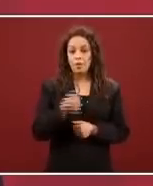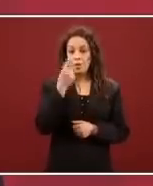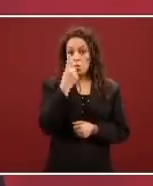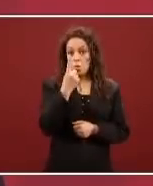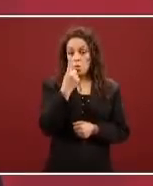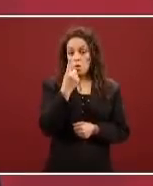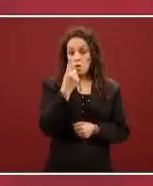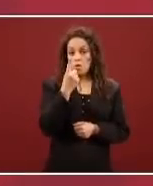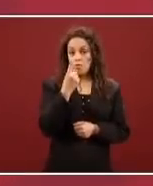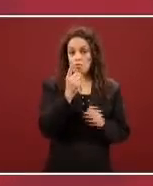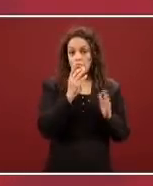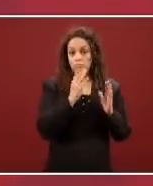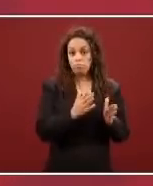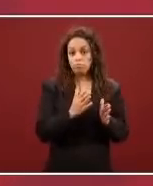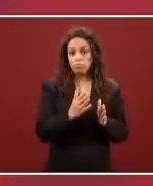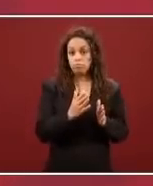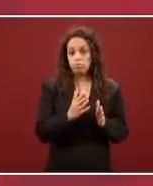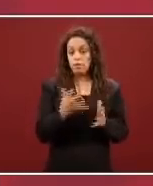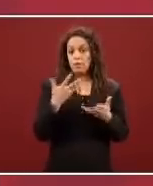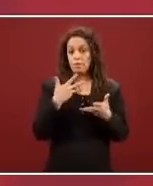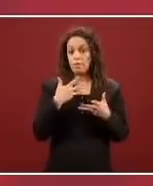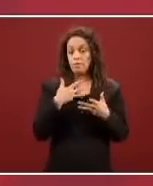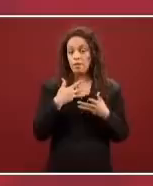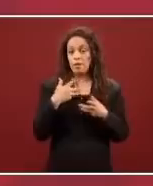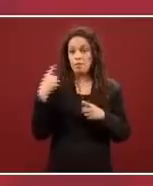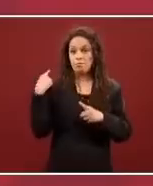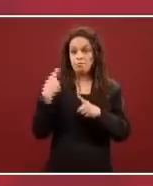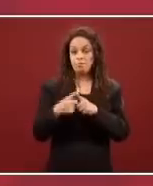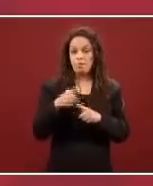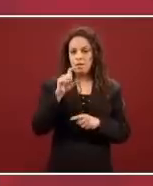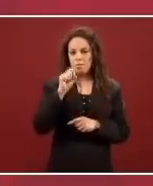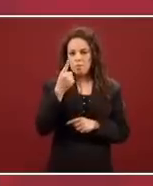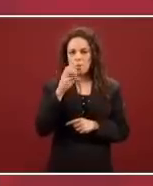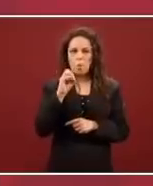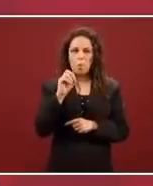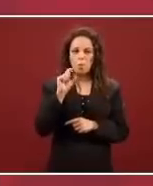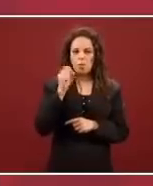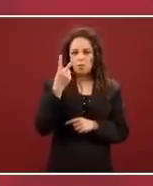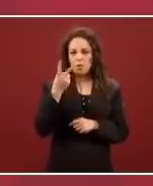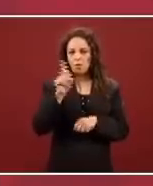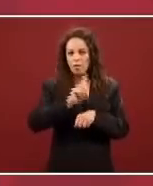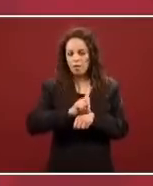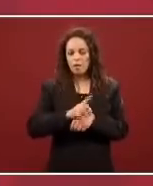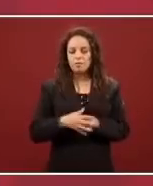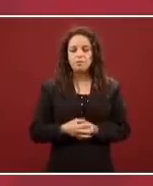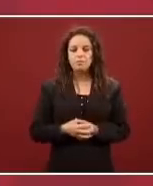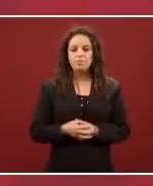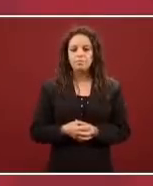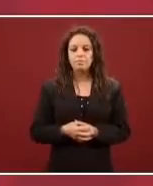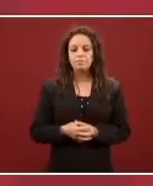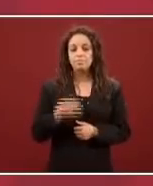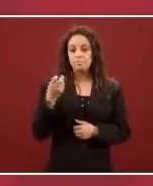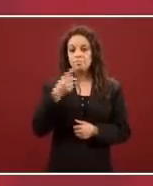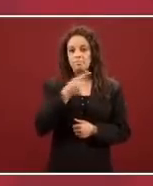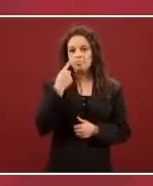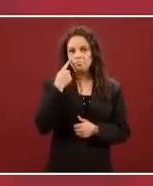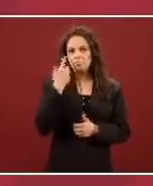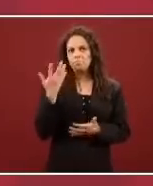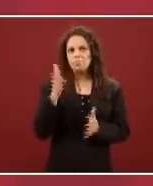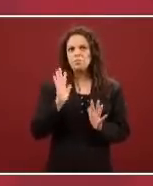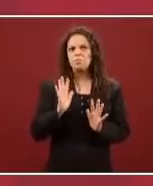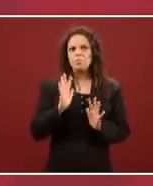hace 21, 22 días, ¿verdad? Estaba precisamente enmarcado en una proyección de alrededor de los